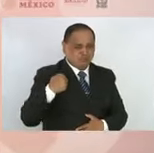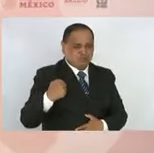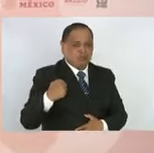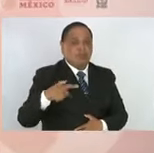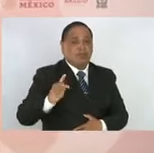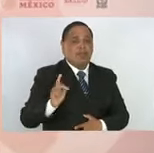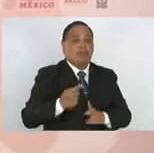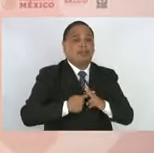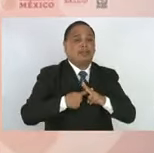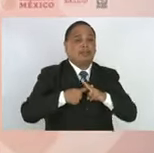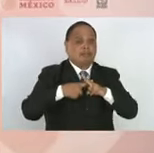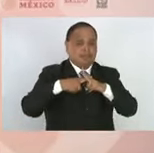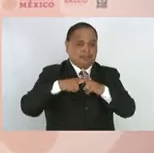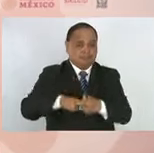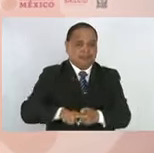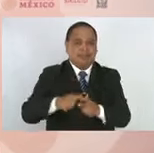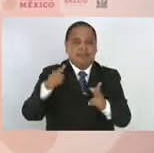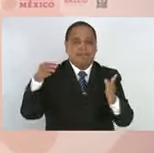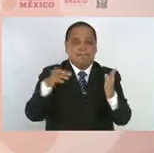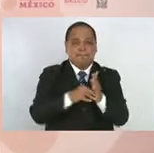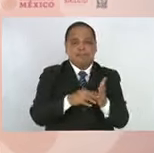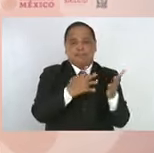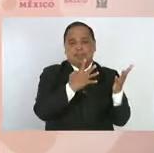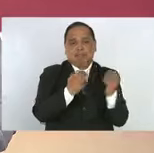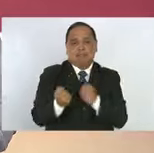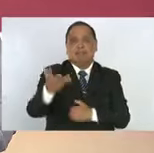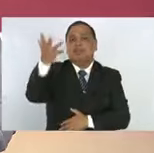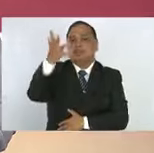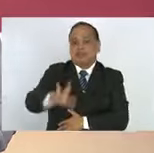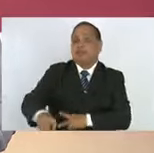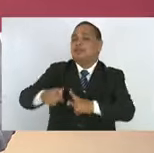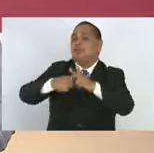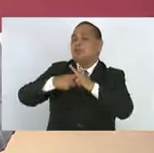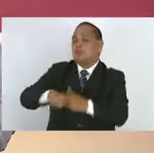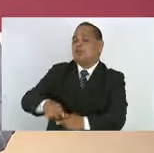iniciada en 1910.